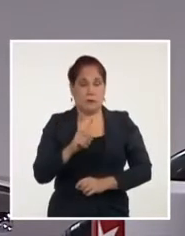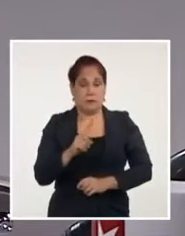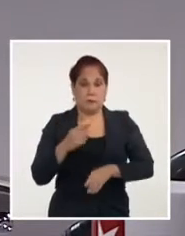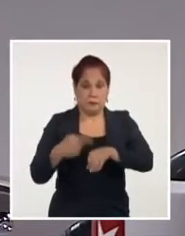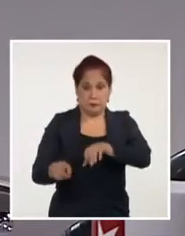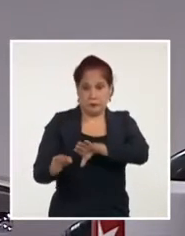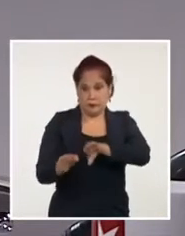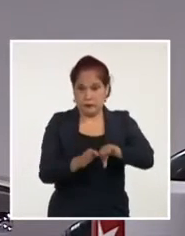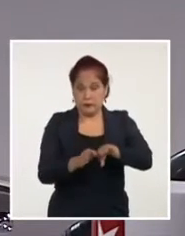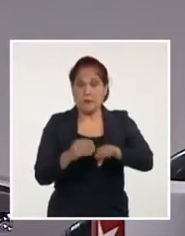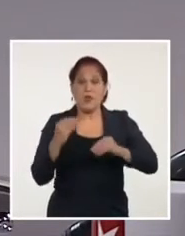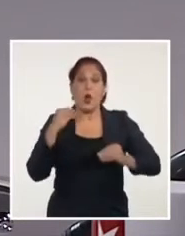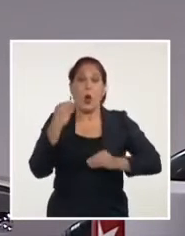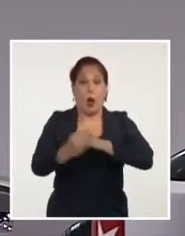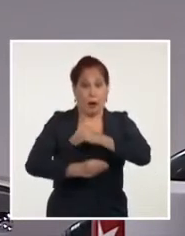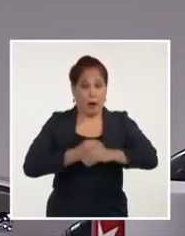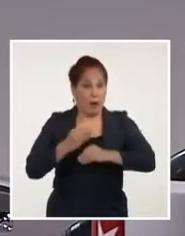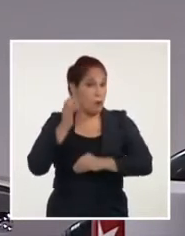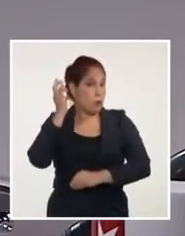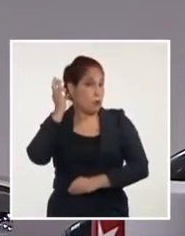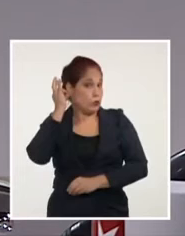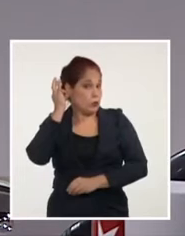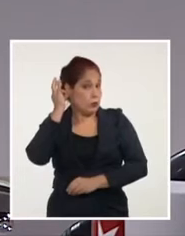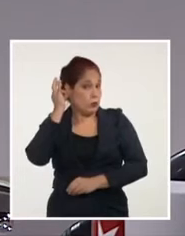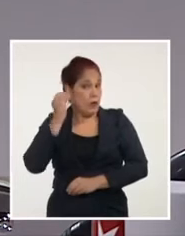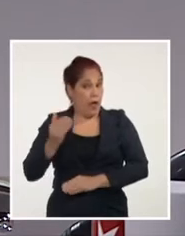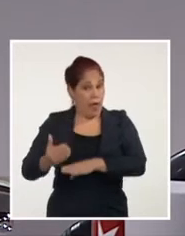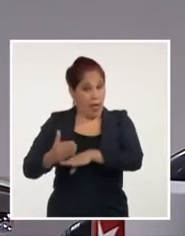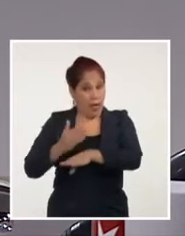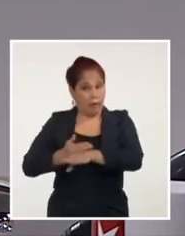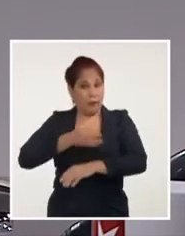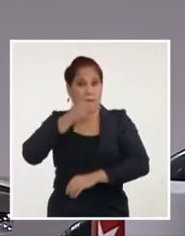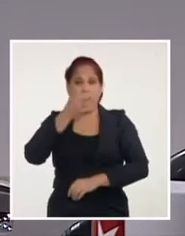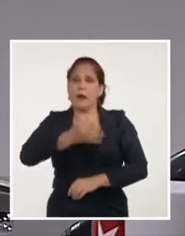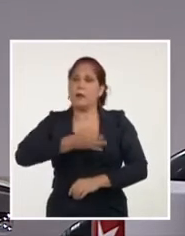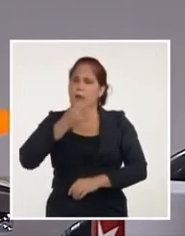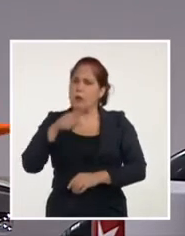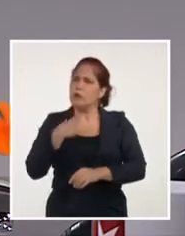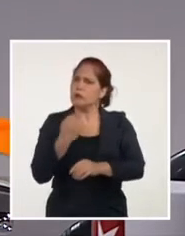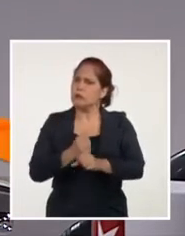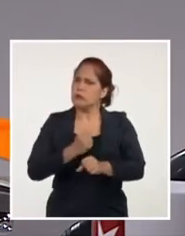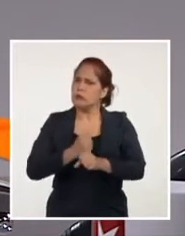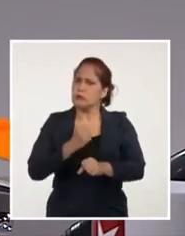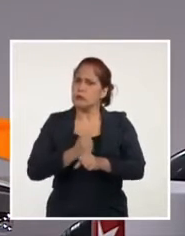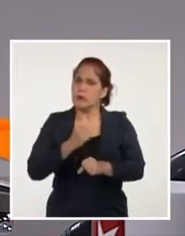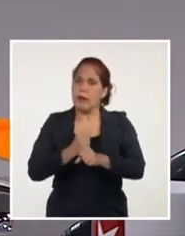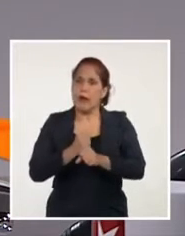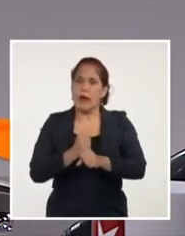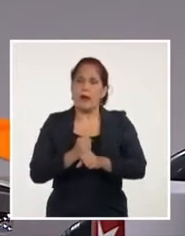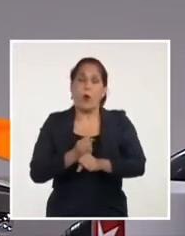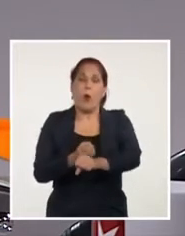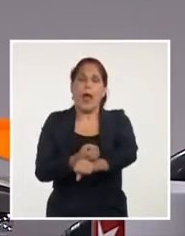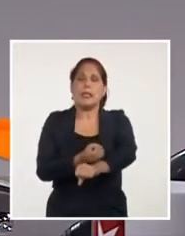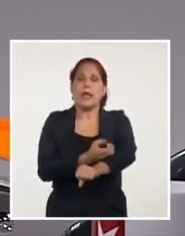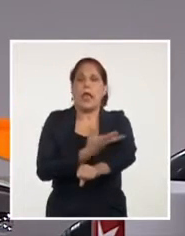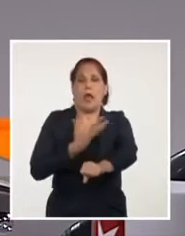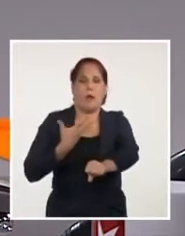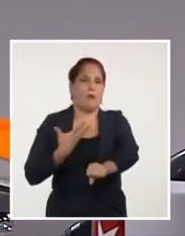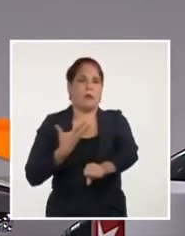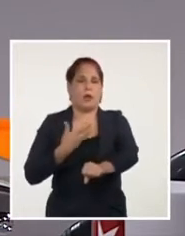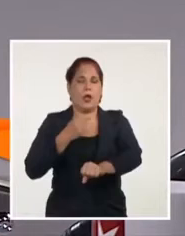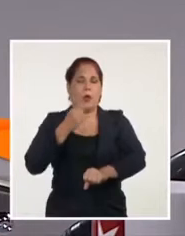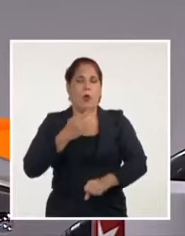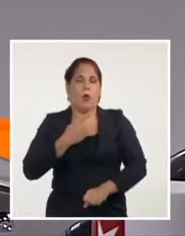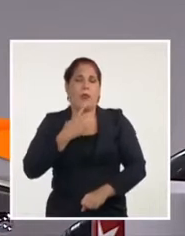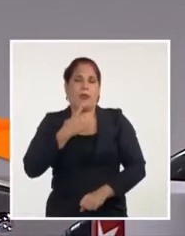y la profe Hilda ya lo adelantaba, es que se trabaja mucho con las emociones y con las